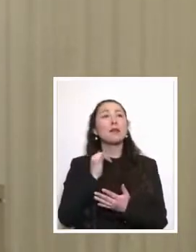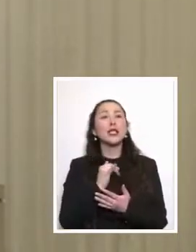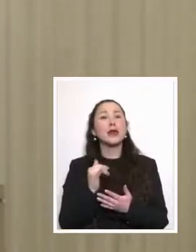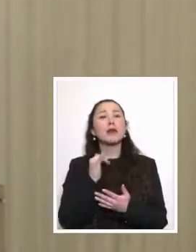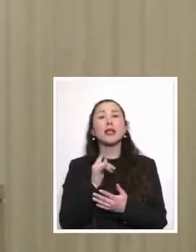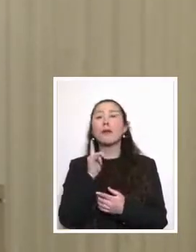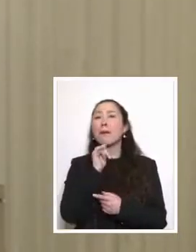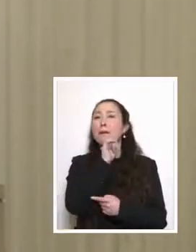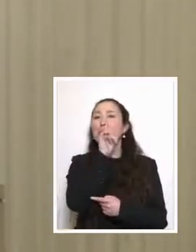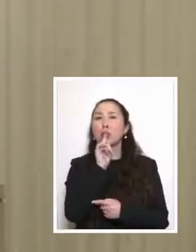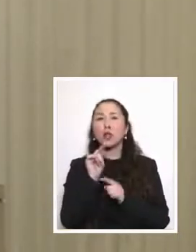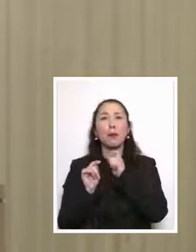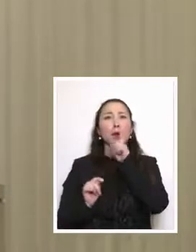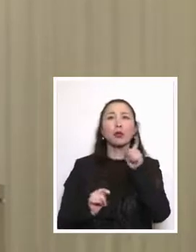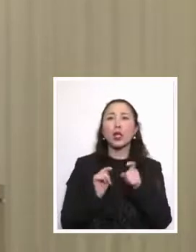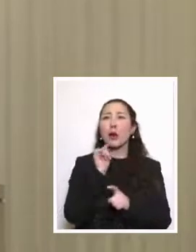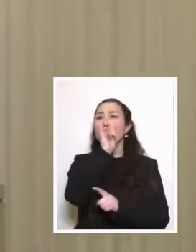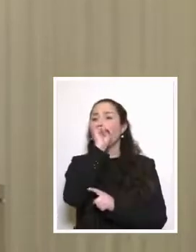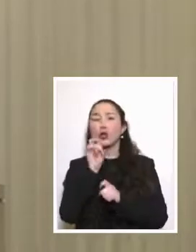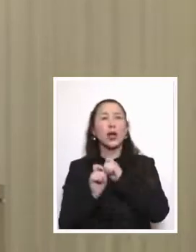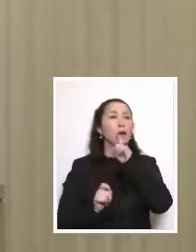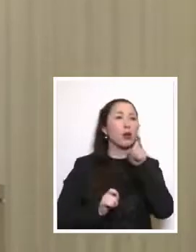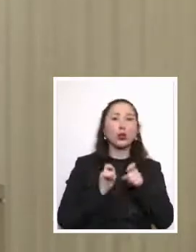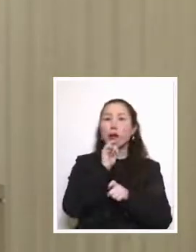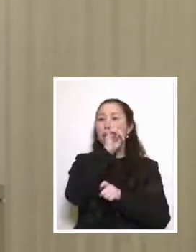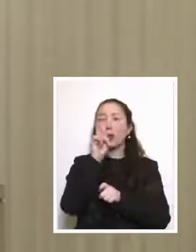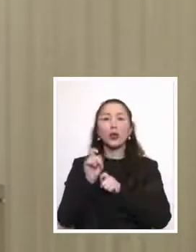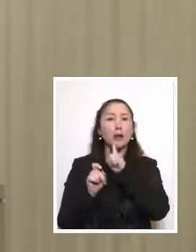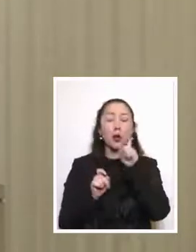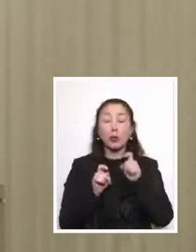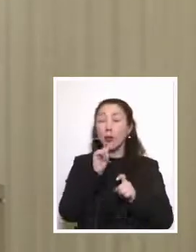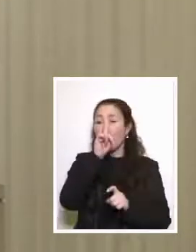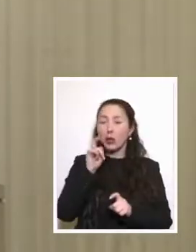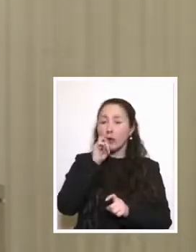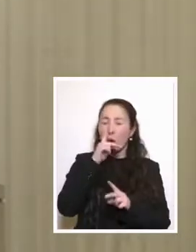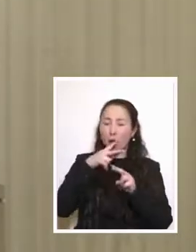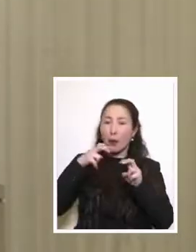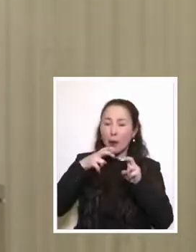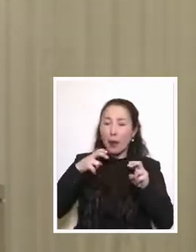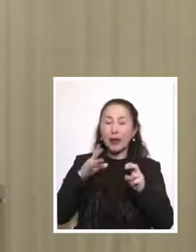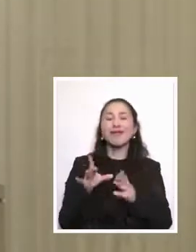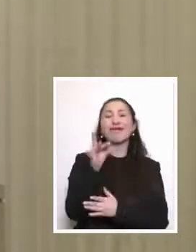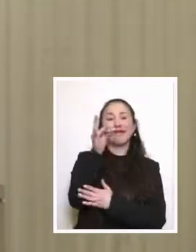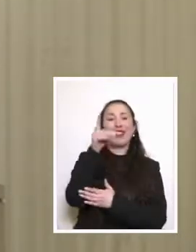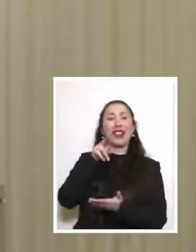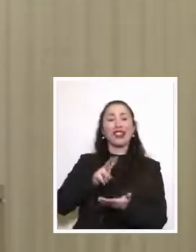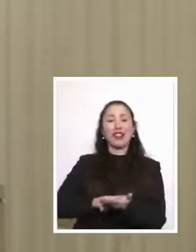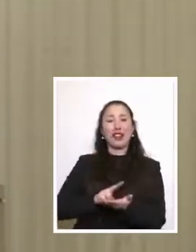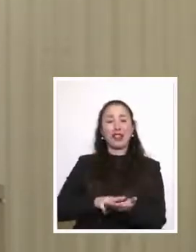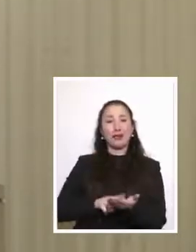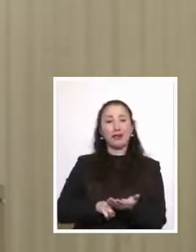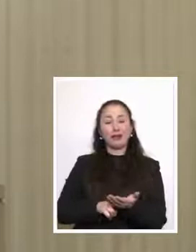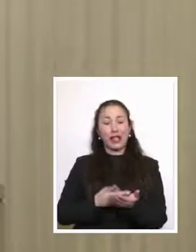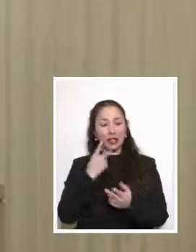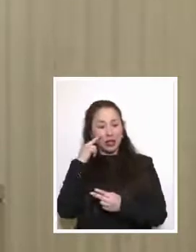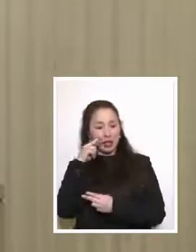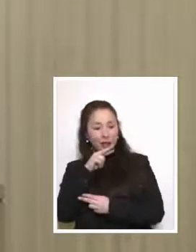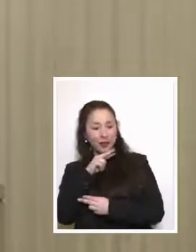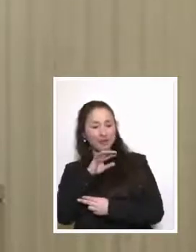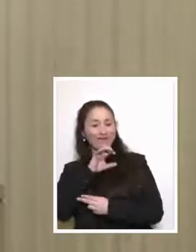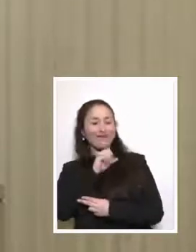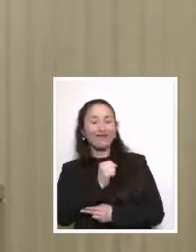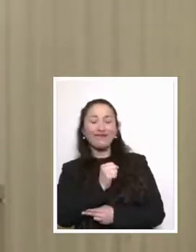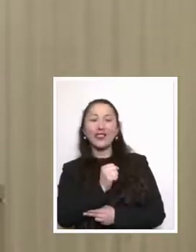que descubrimos la verdadera naturaleza de lo que realmente valoramos, apreciamos y así podemos,